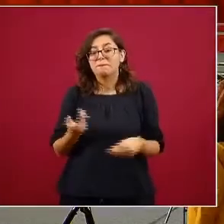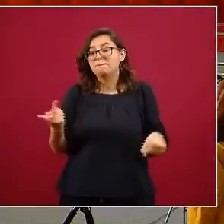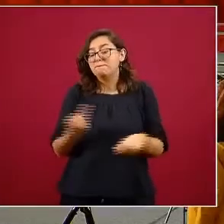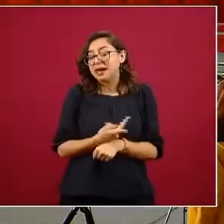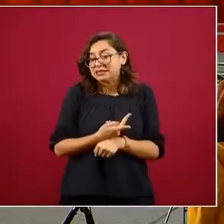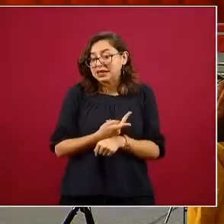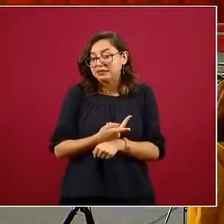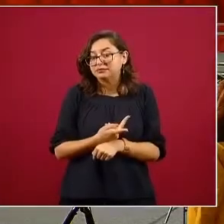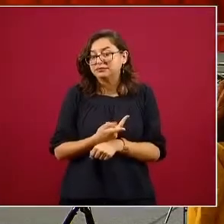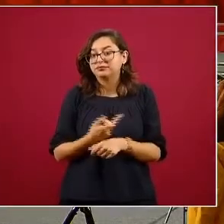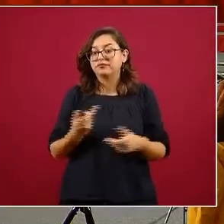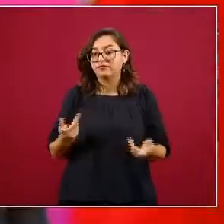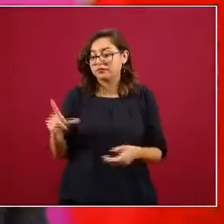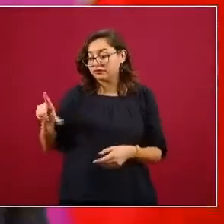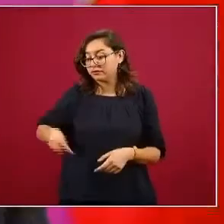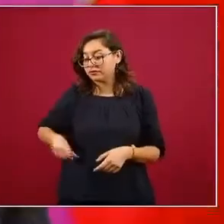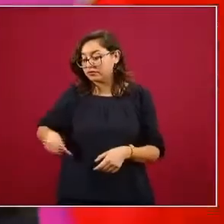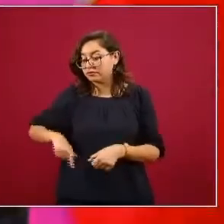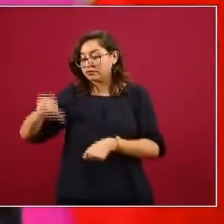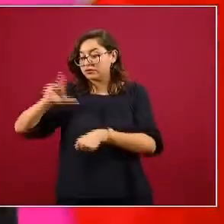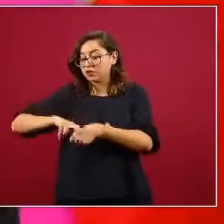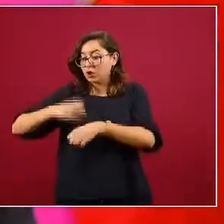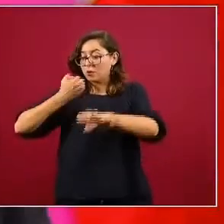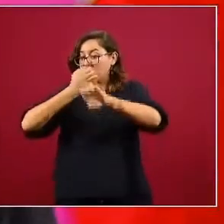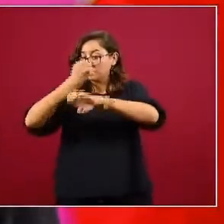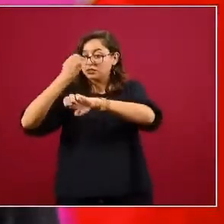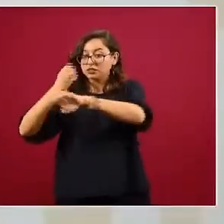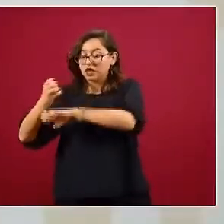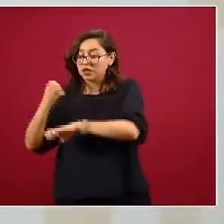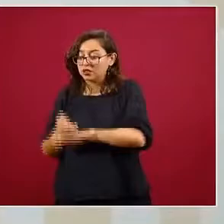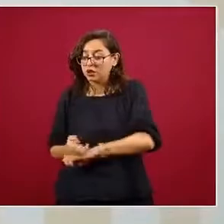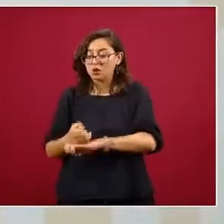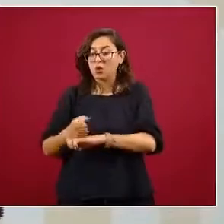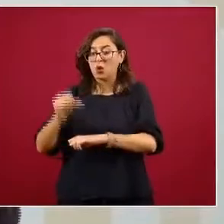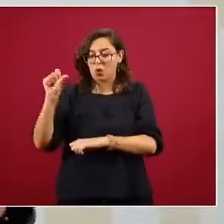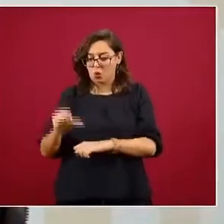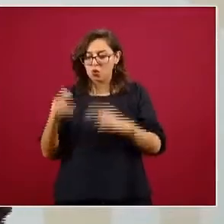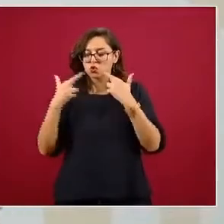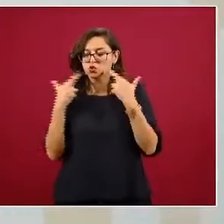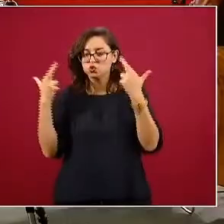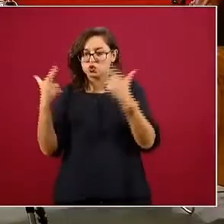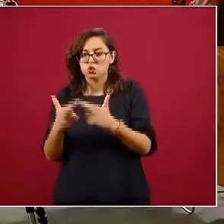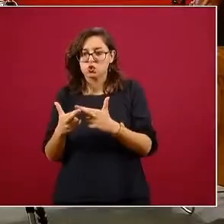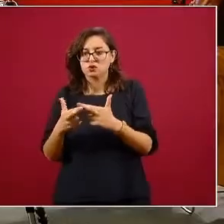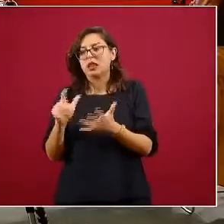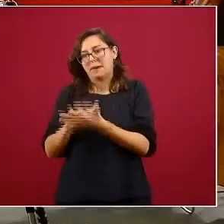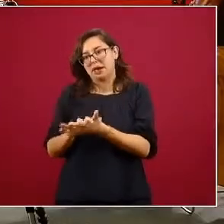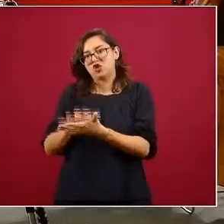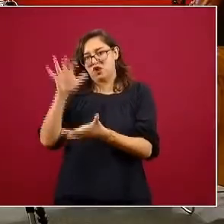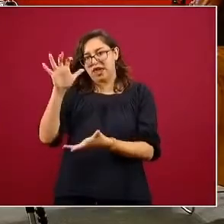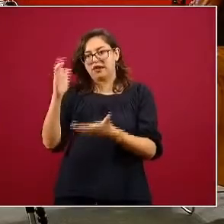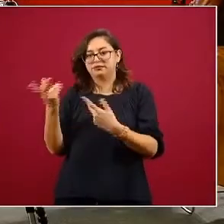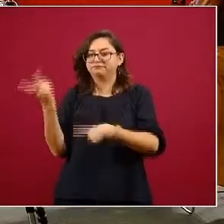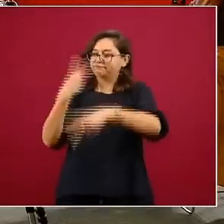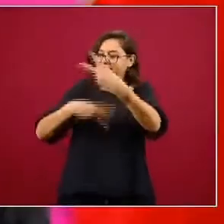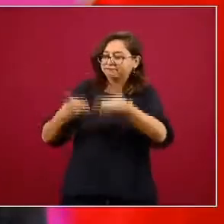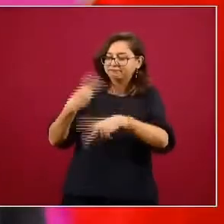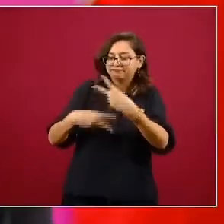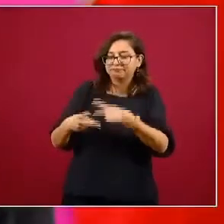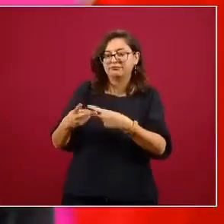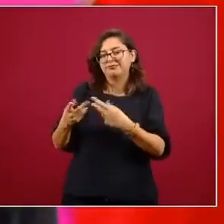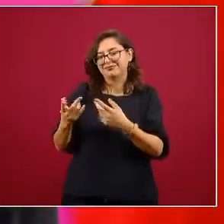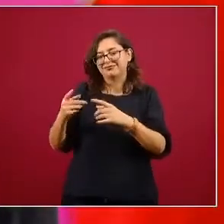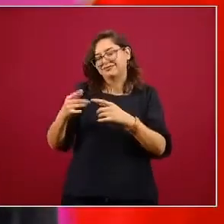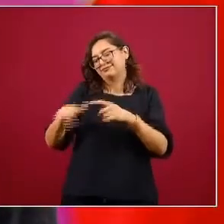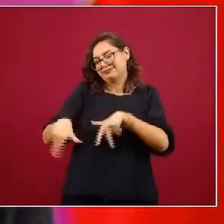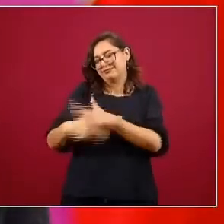acuerdo, los gobiernos estatales, los que acudieron a la sesión, que son la mayoría, y